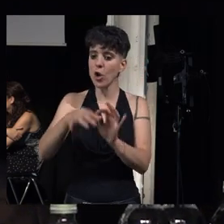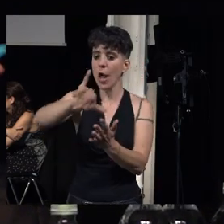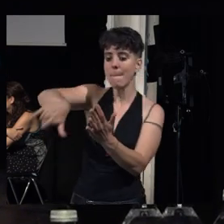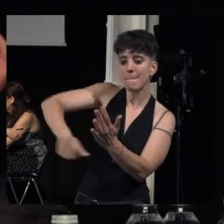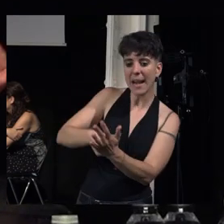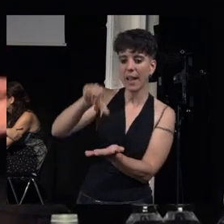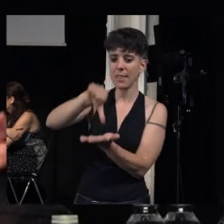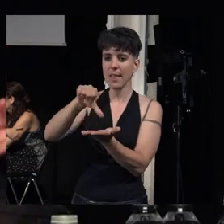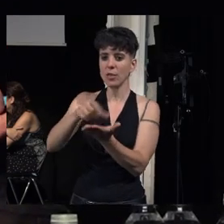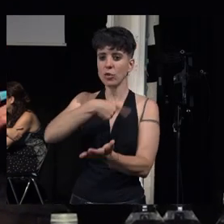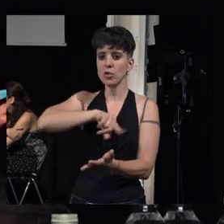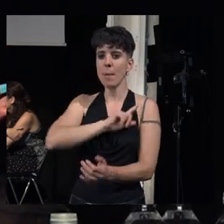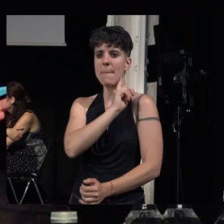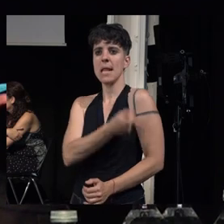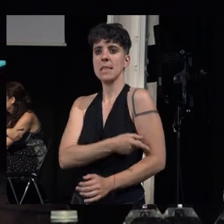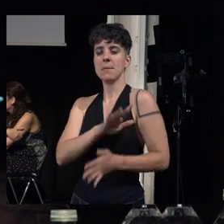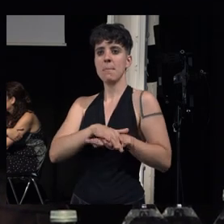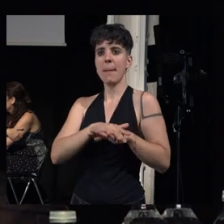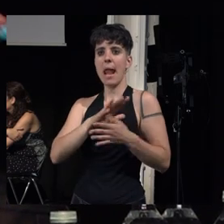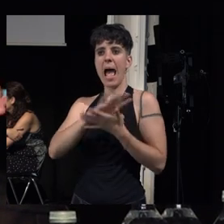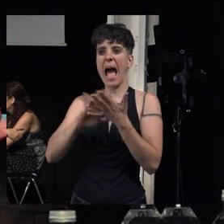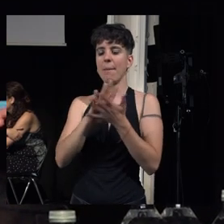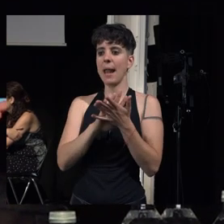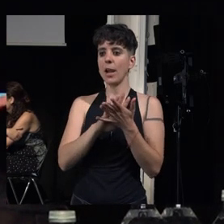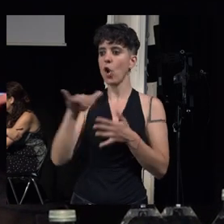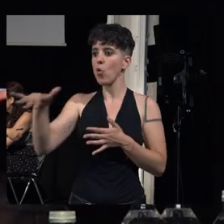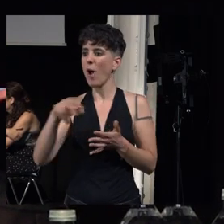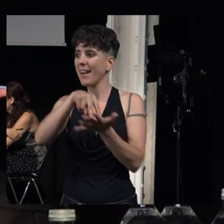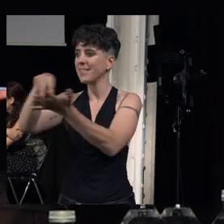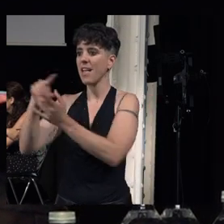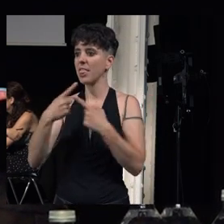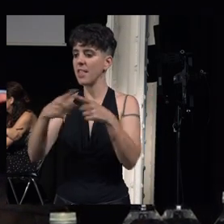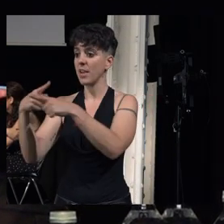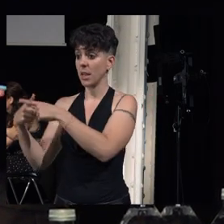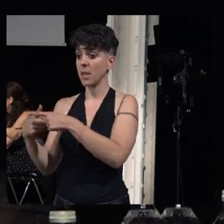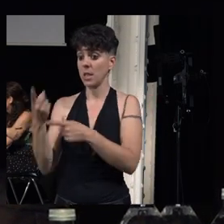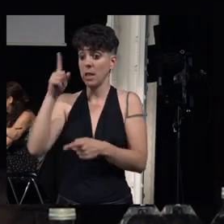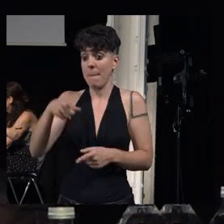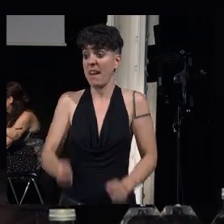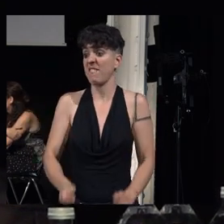cuando también atrevernos a hablar desde otros lugares y atrevernos a fracasar